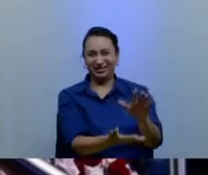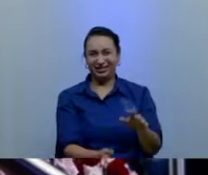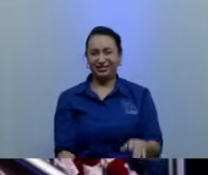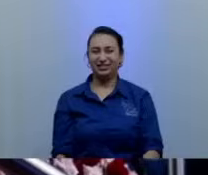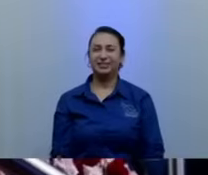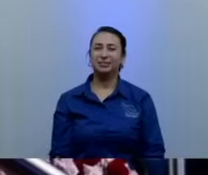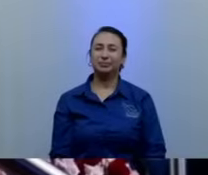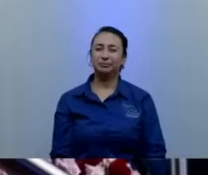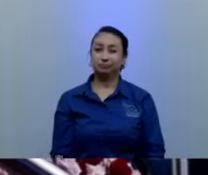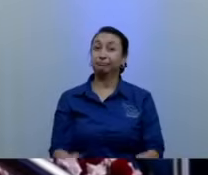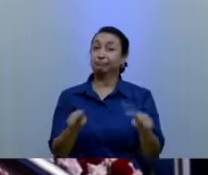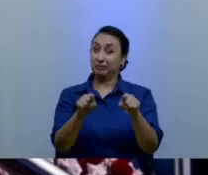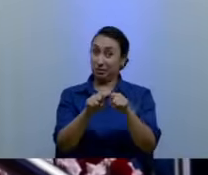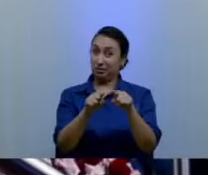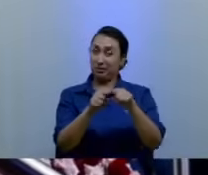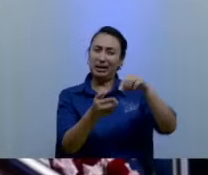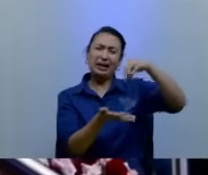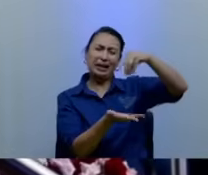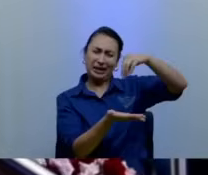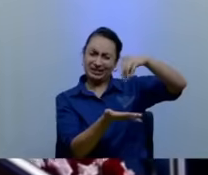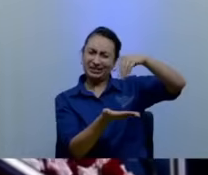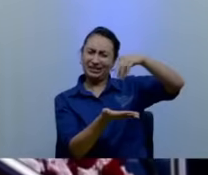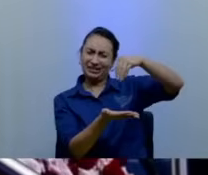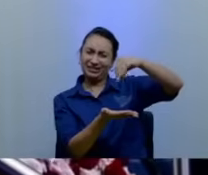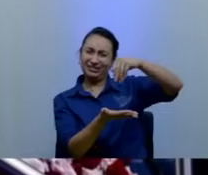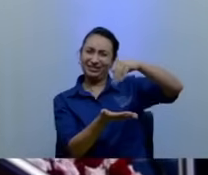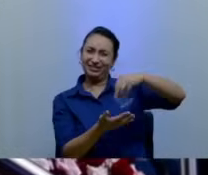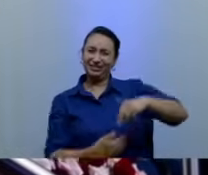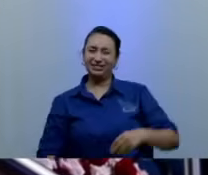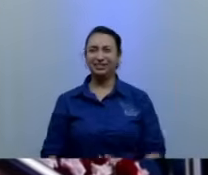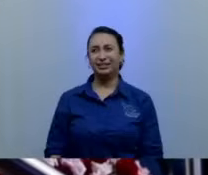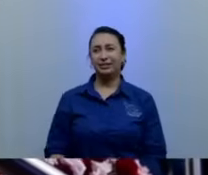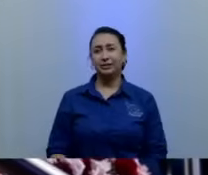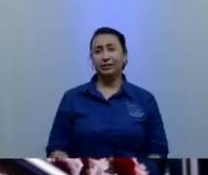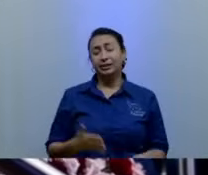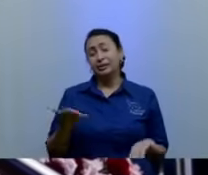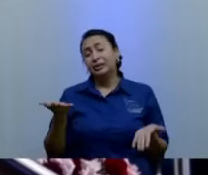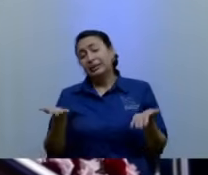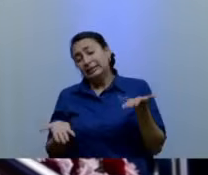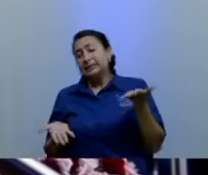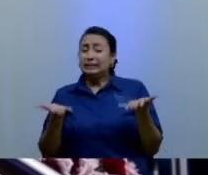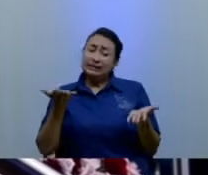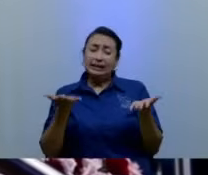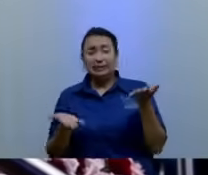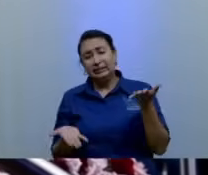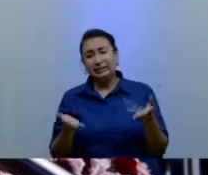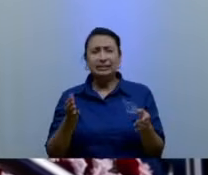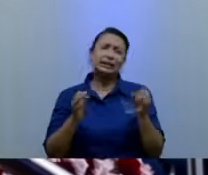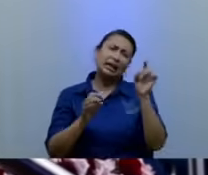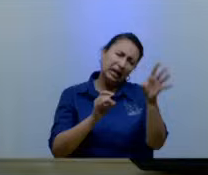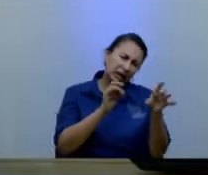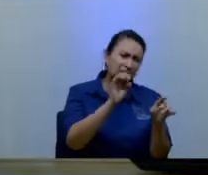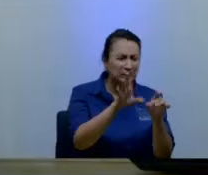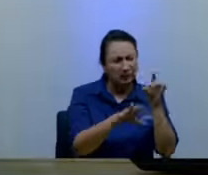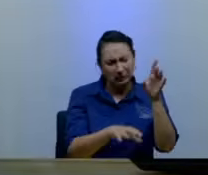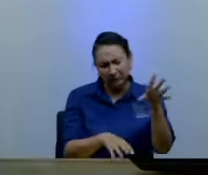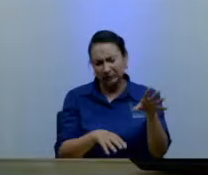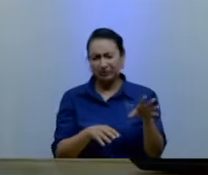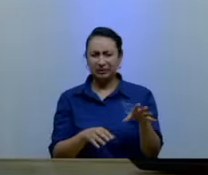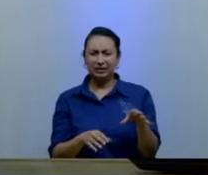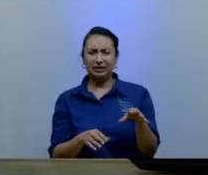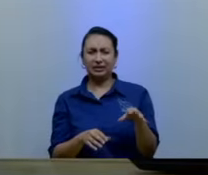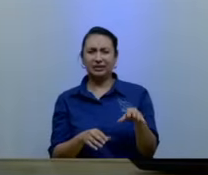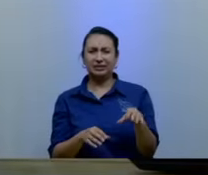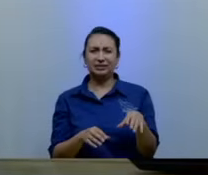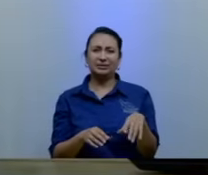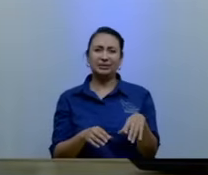Aunque a veces puede ser que la gente se hastíe un cacho de nosotros, sobre todo cuando nos